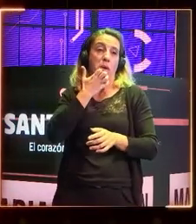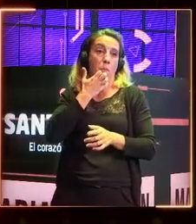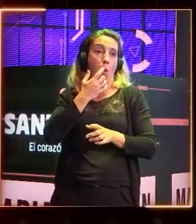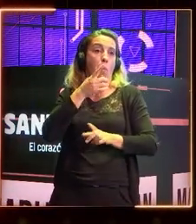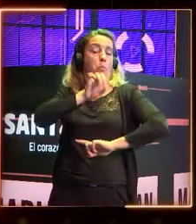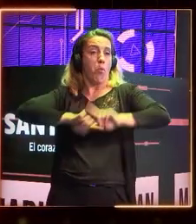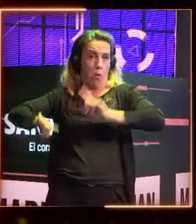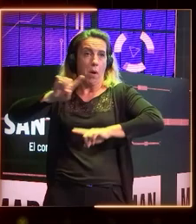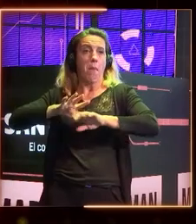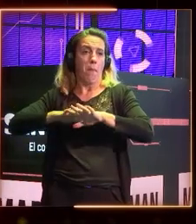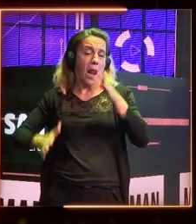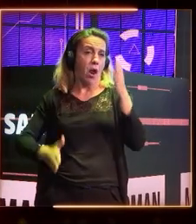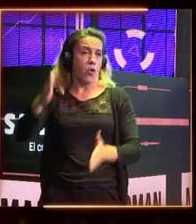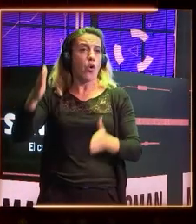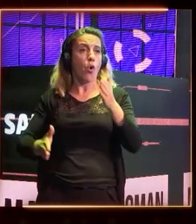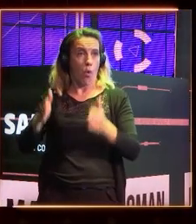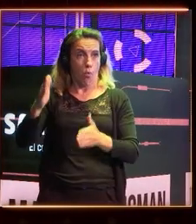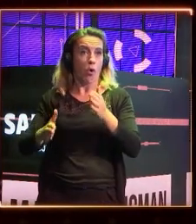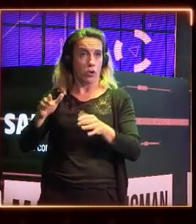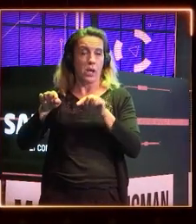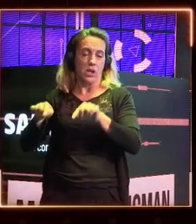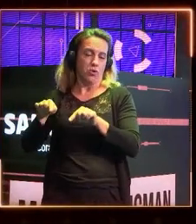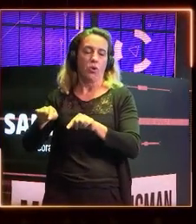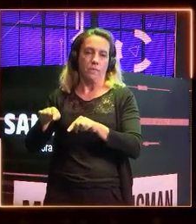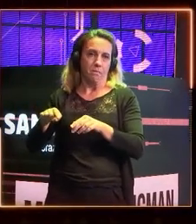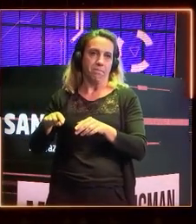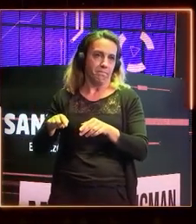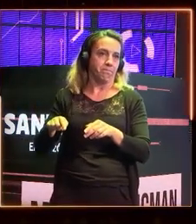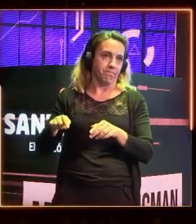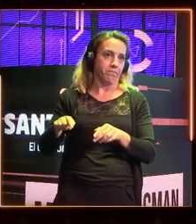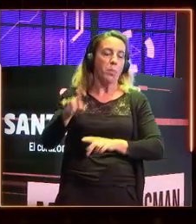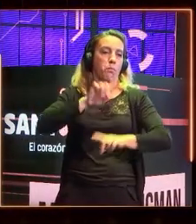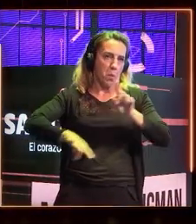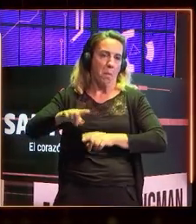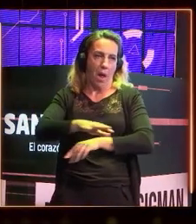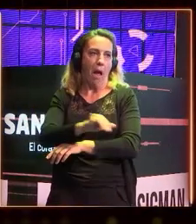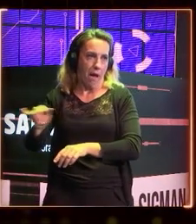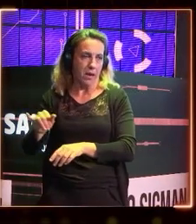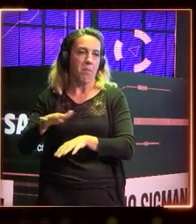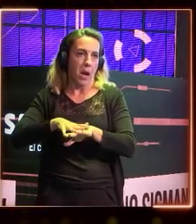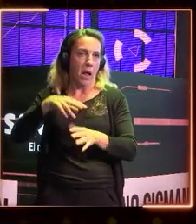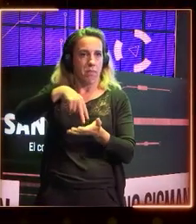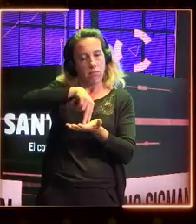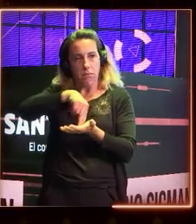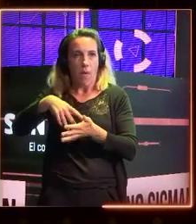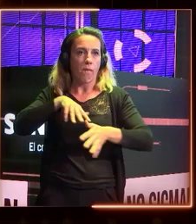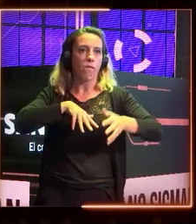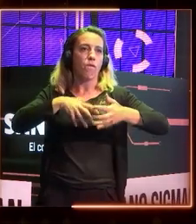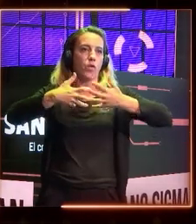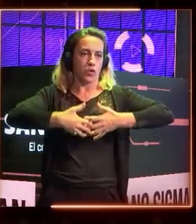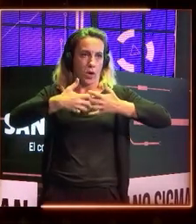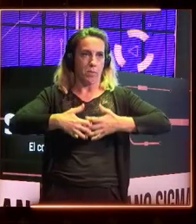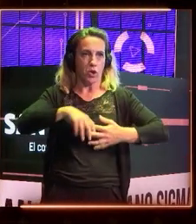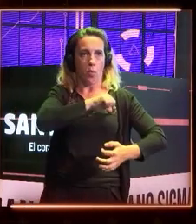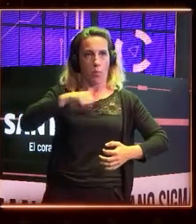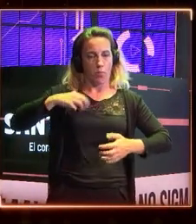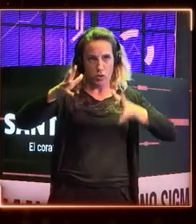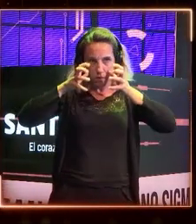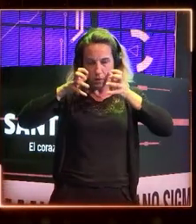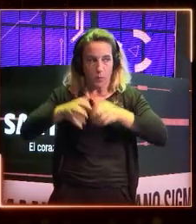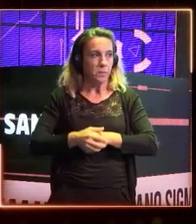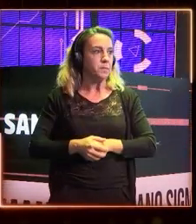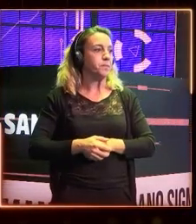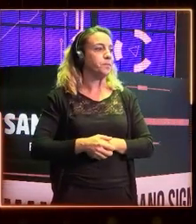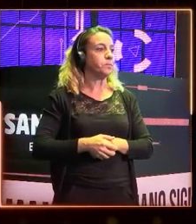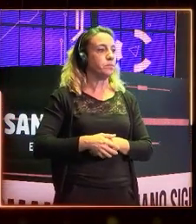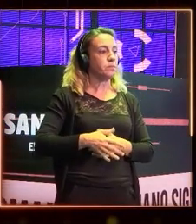robots que tengan un buen funcionamiento propio ctivo Entonces ustedes van a jugar la la la pulseada china durante